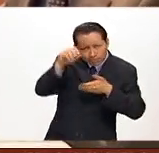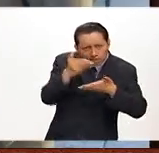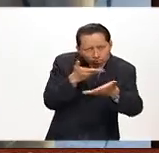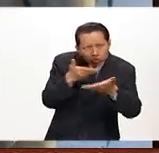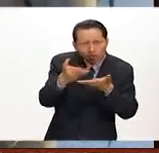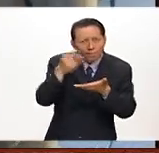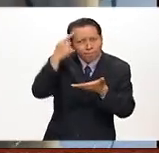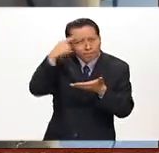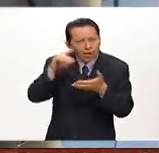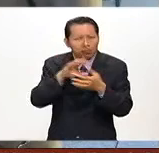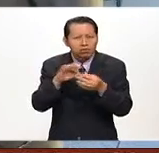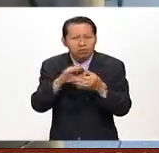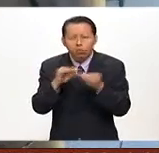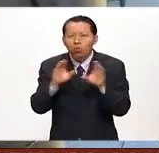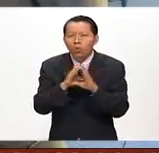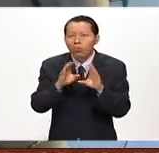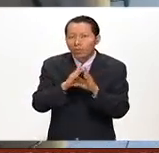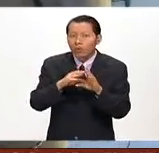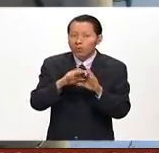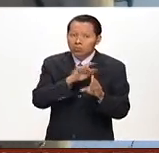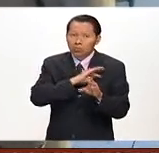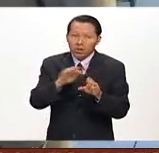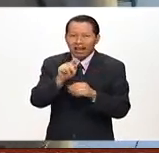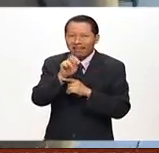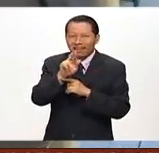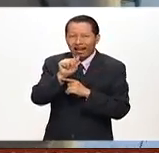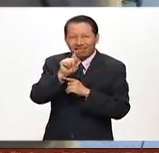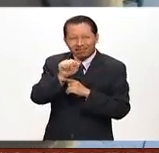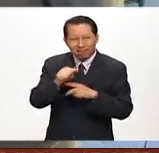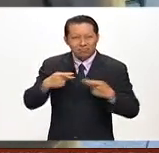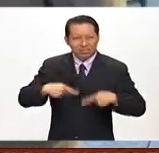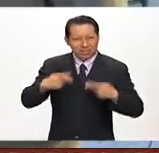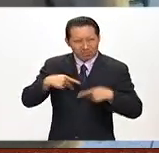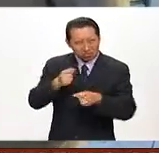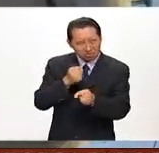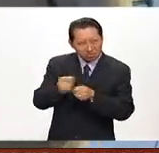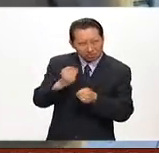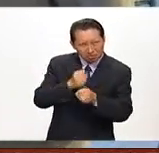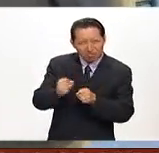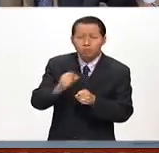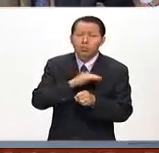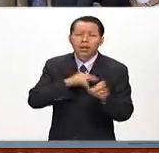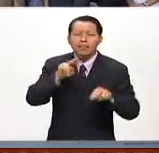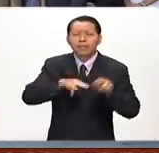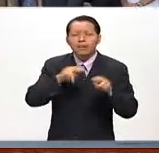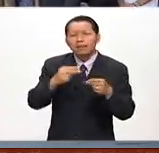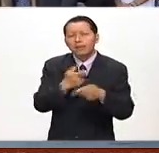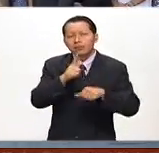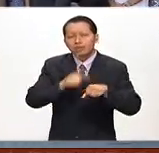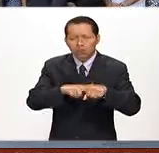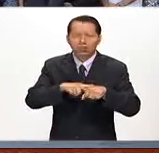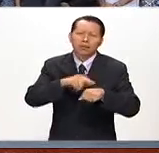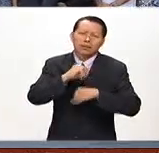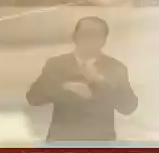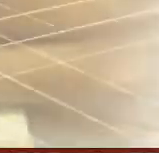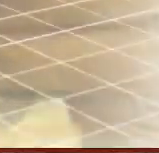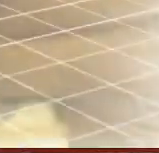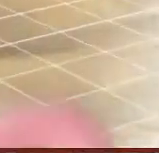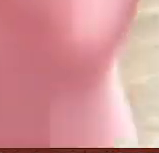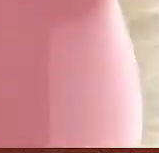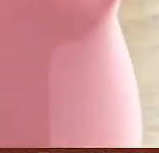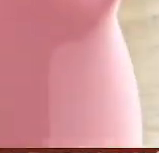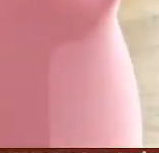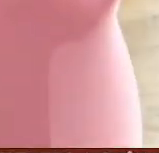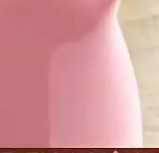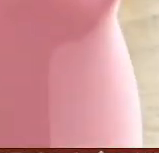combate a flagelos como la trata de personas a nivel nacional e internacional.